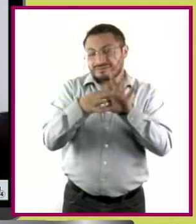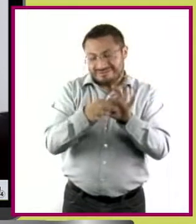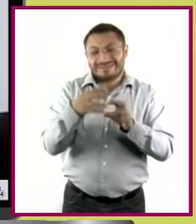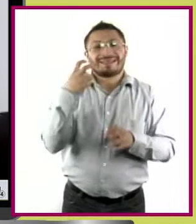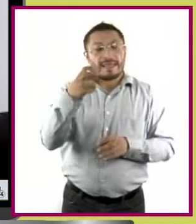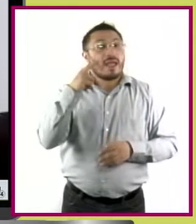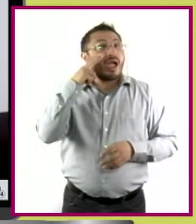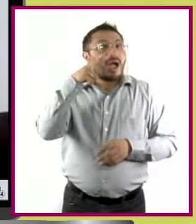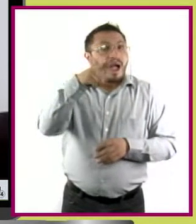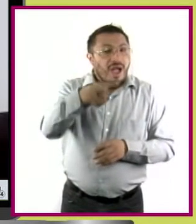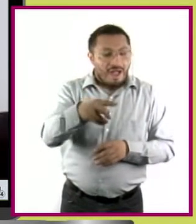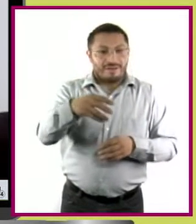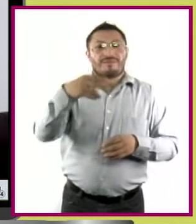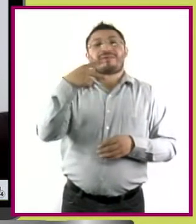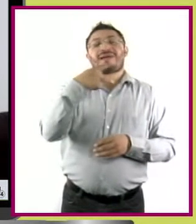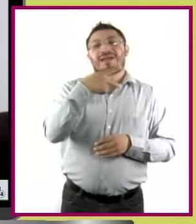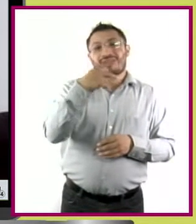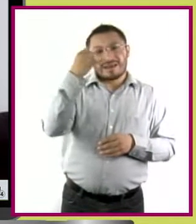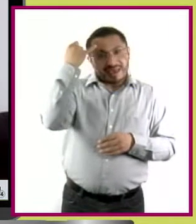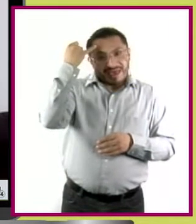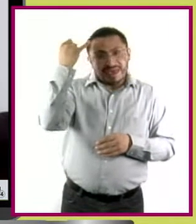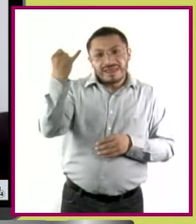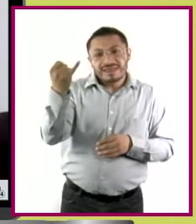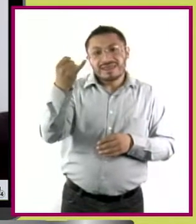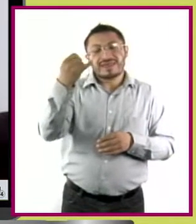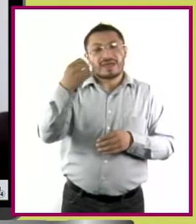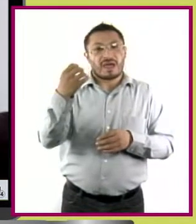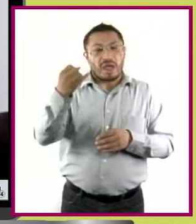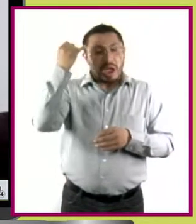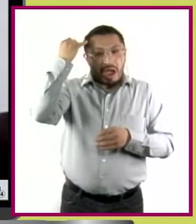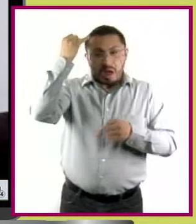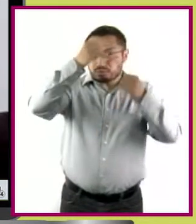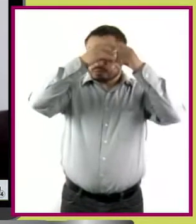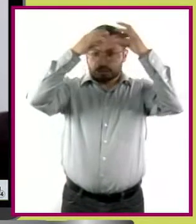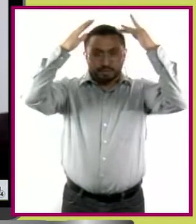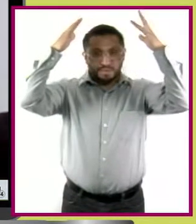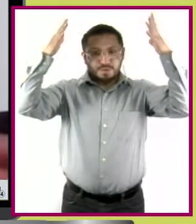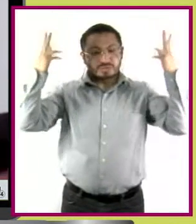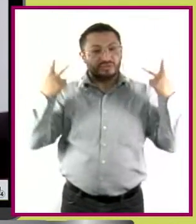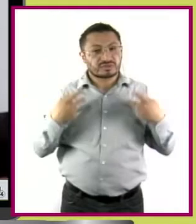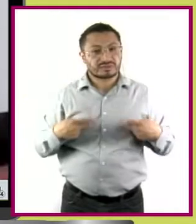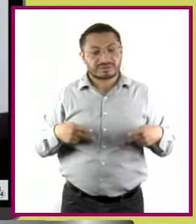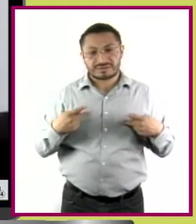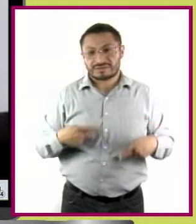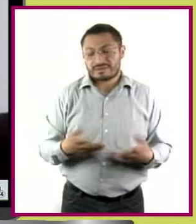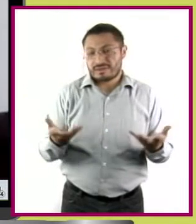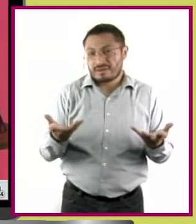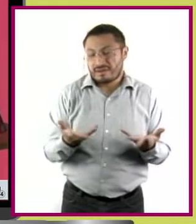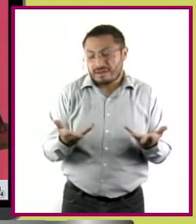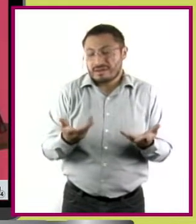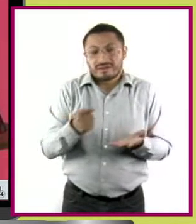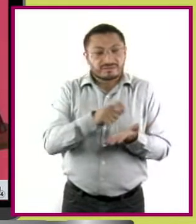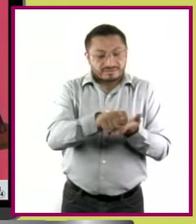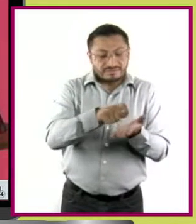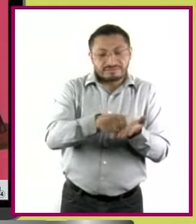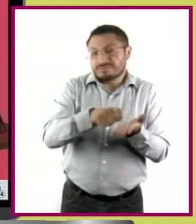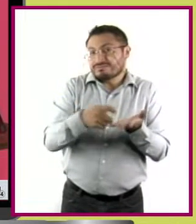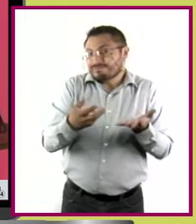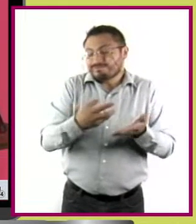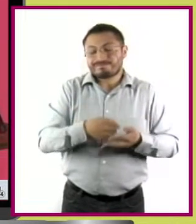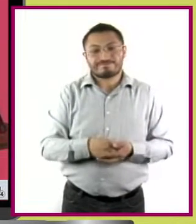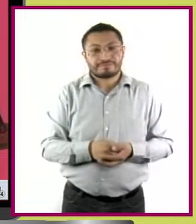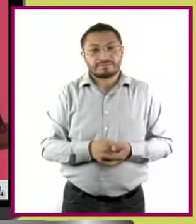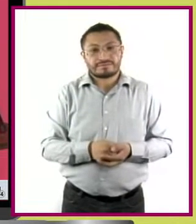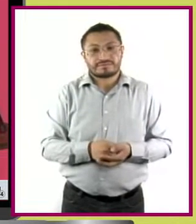claramente la perspectiva y la imaginación de sus creadores, de sus autores. ¿Y qué